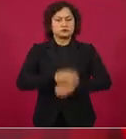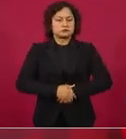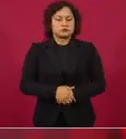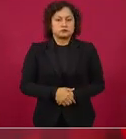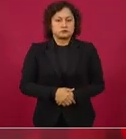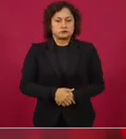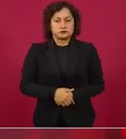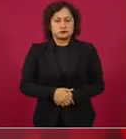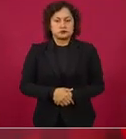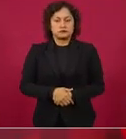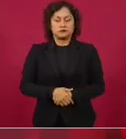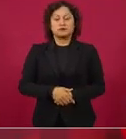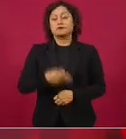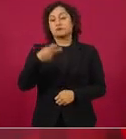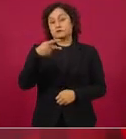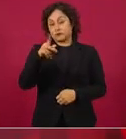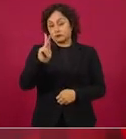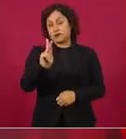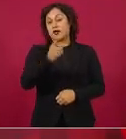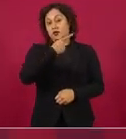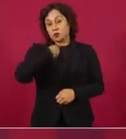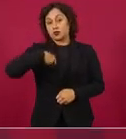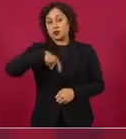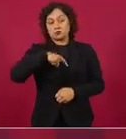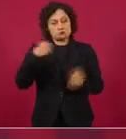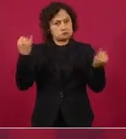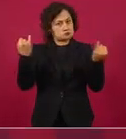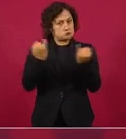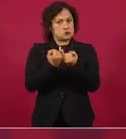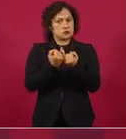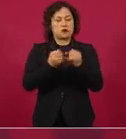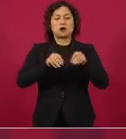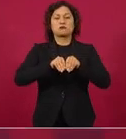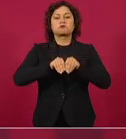que vamos a estar nosotros informando,